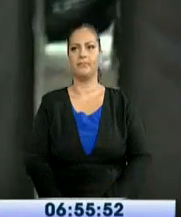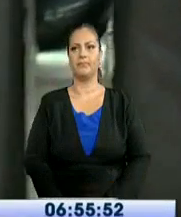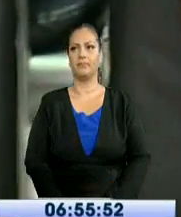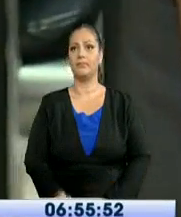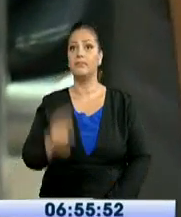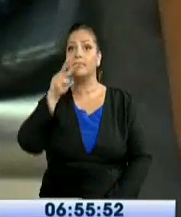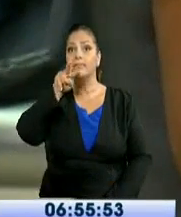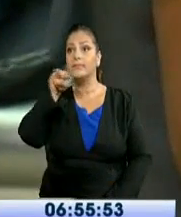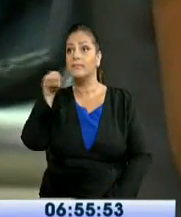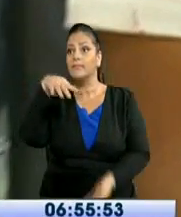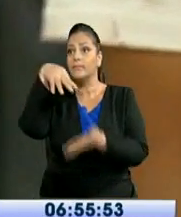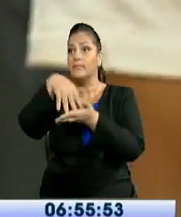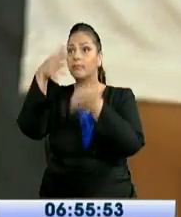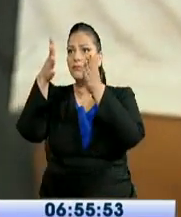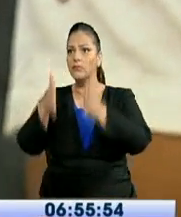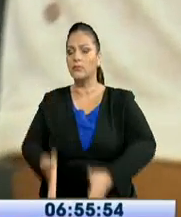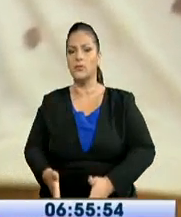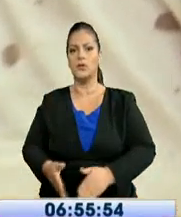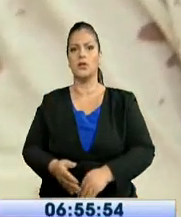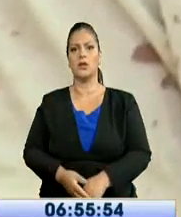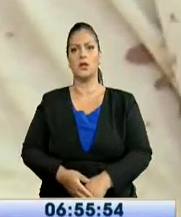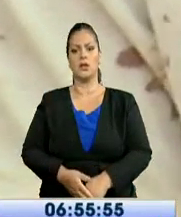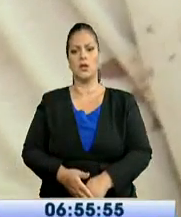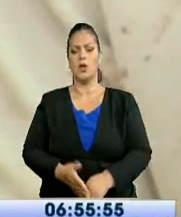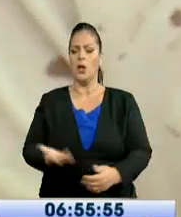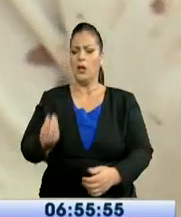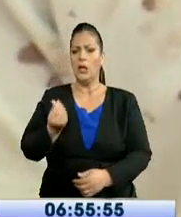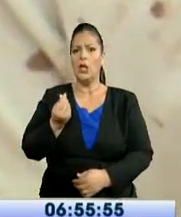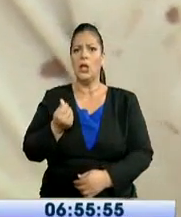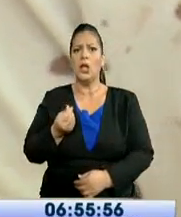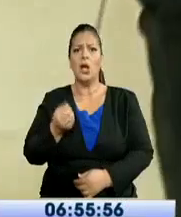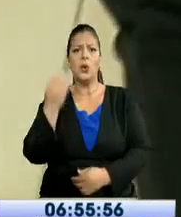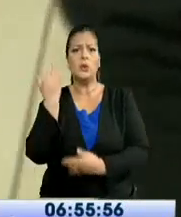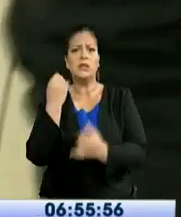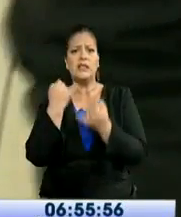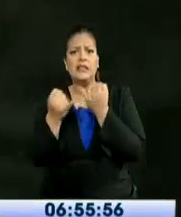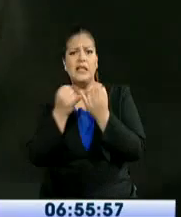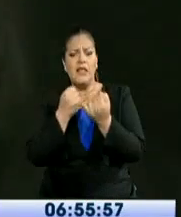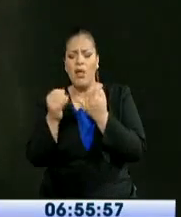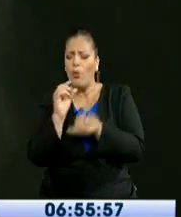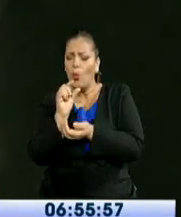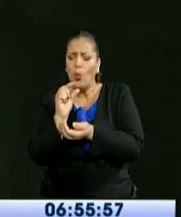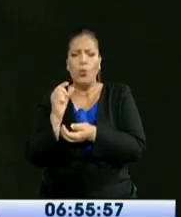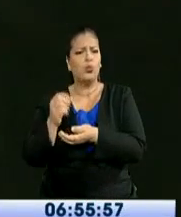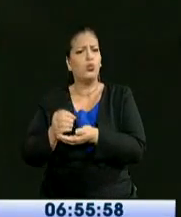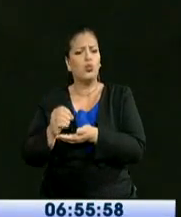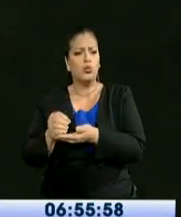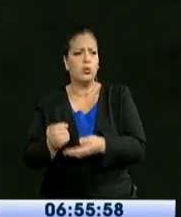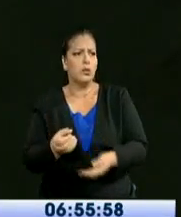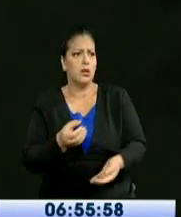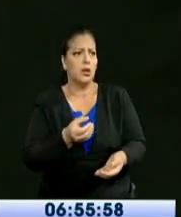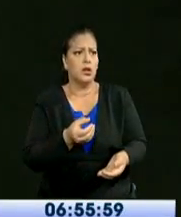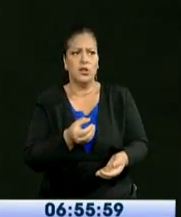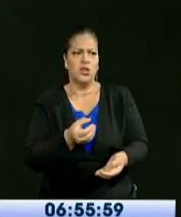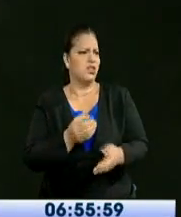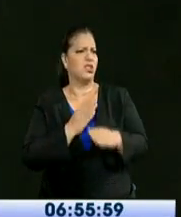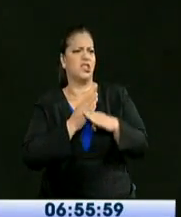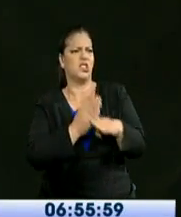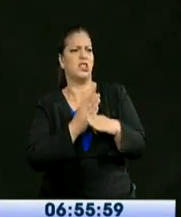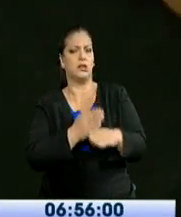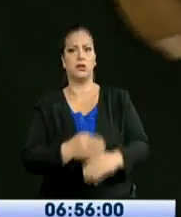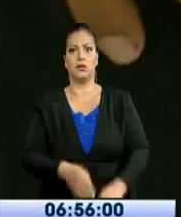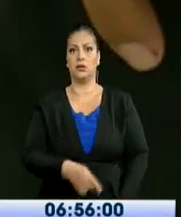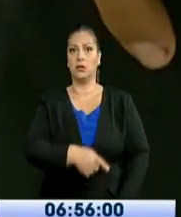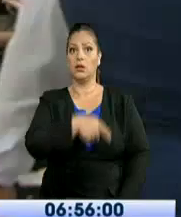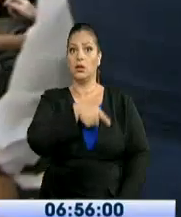El estudiante se negó a entregar las pocas monedas que traía consigo y recibió una puñalada en la pierna por parte